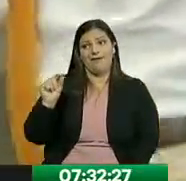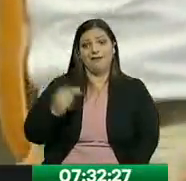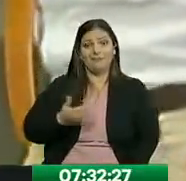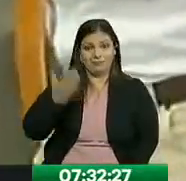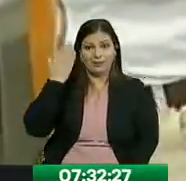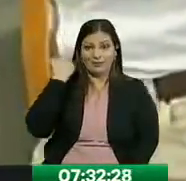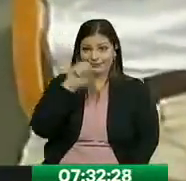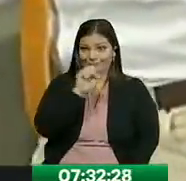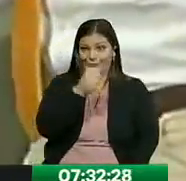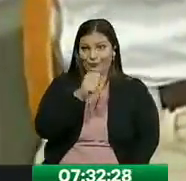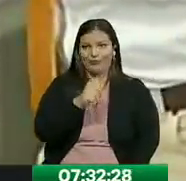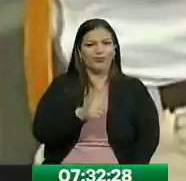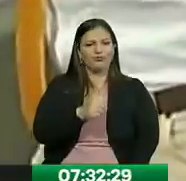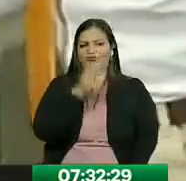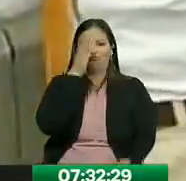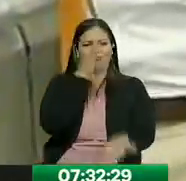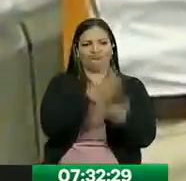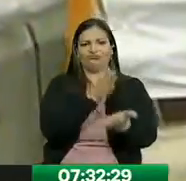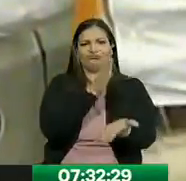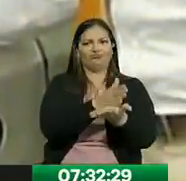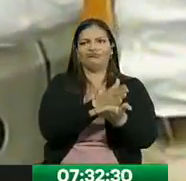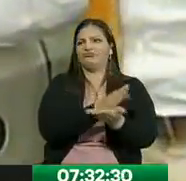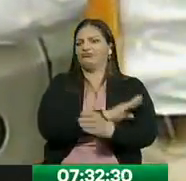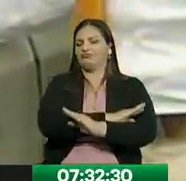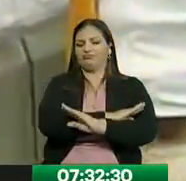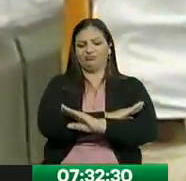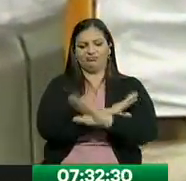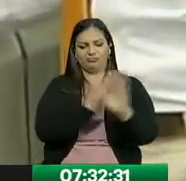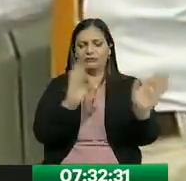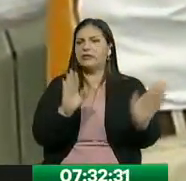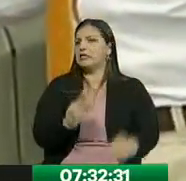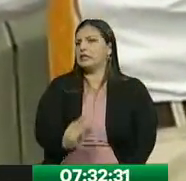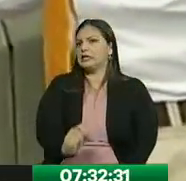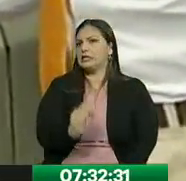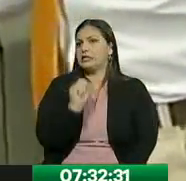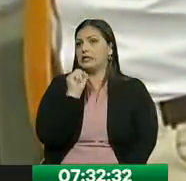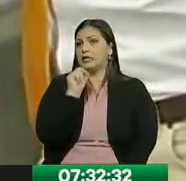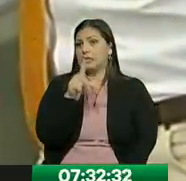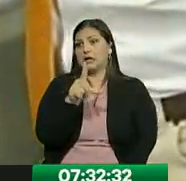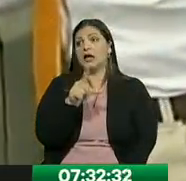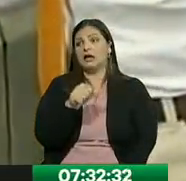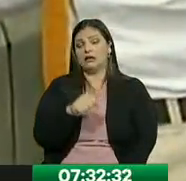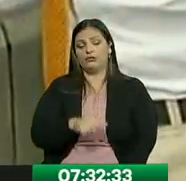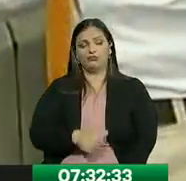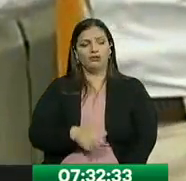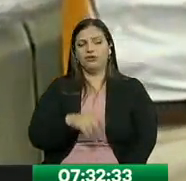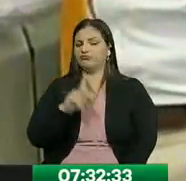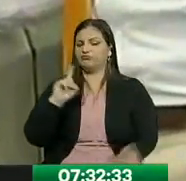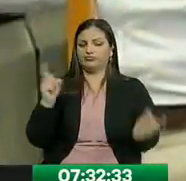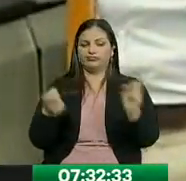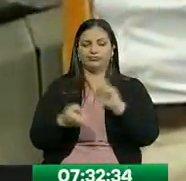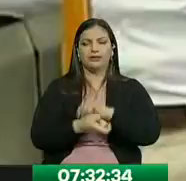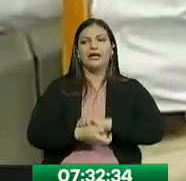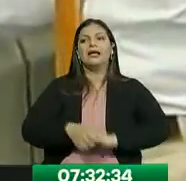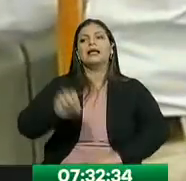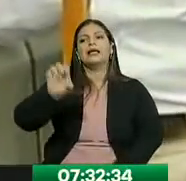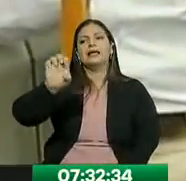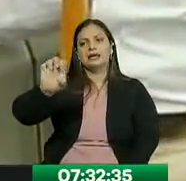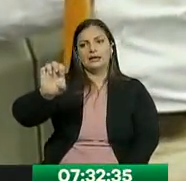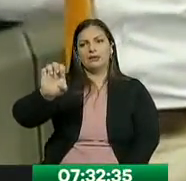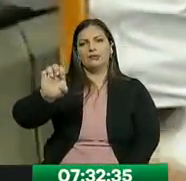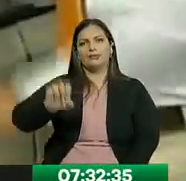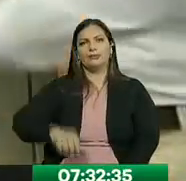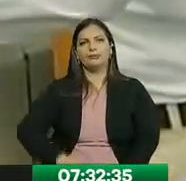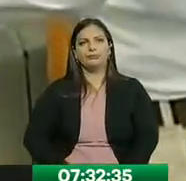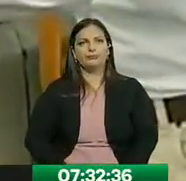súper para dar un mejor mantenimiento al carro. Ahora ya por el costo hay que usar solo eco ya. Baja el costo.